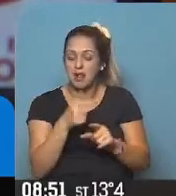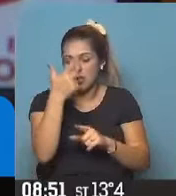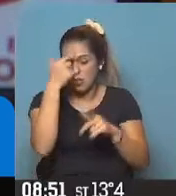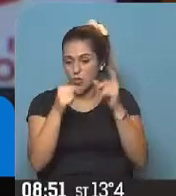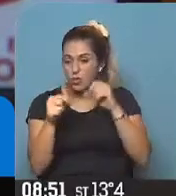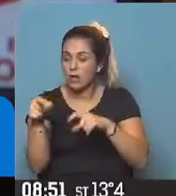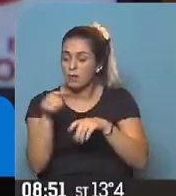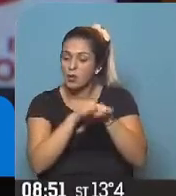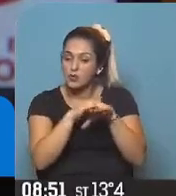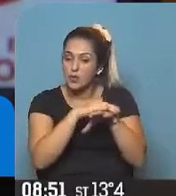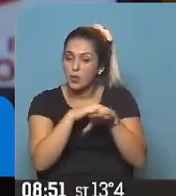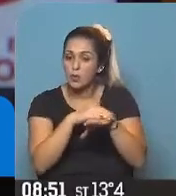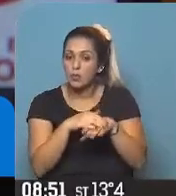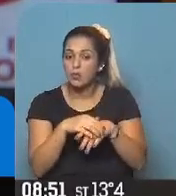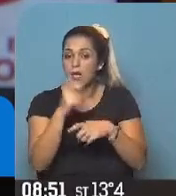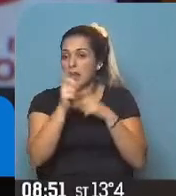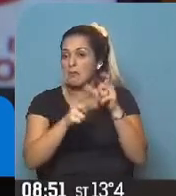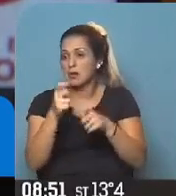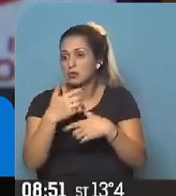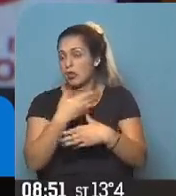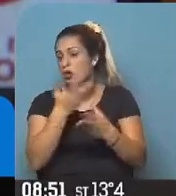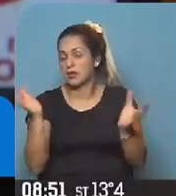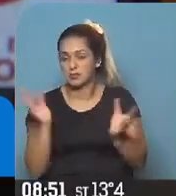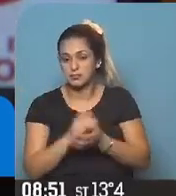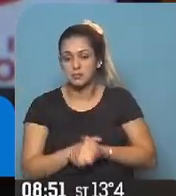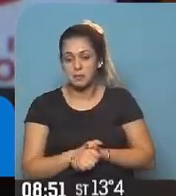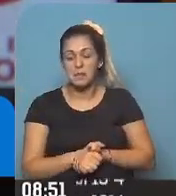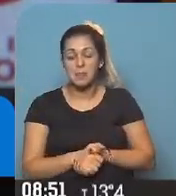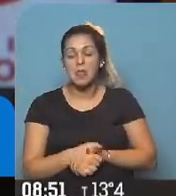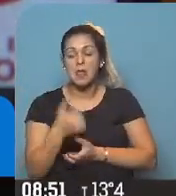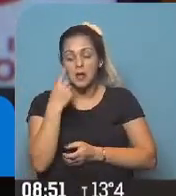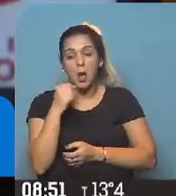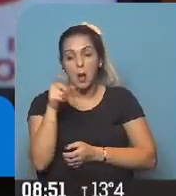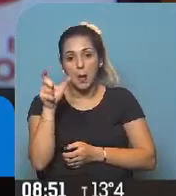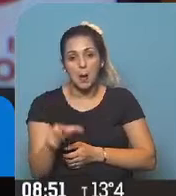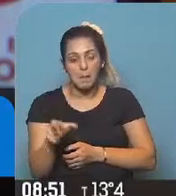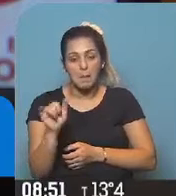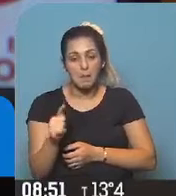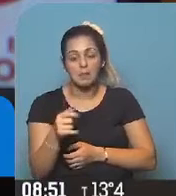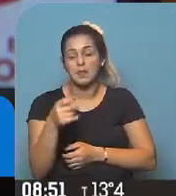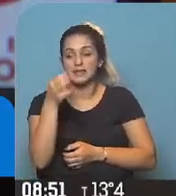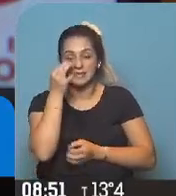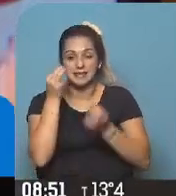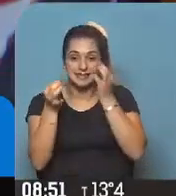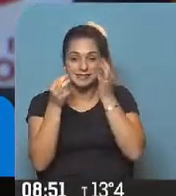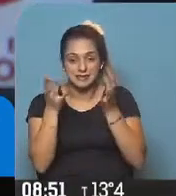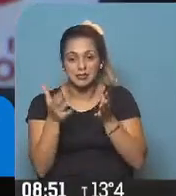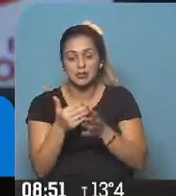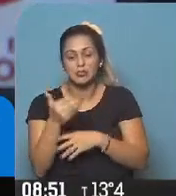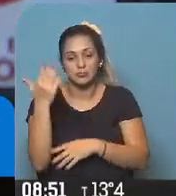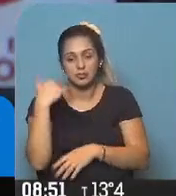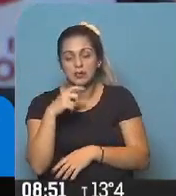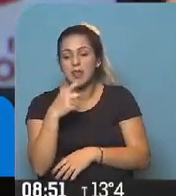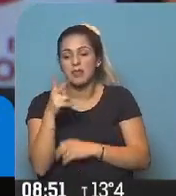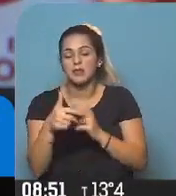puede inclusive curar a gente de la zona. Bueno, y este hombre, de acuerdo a los testimonios de los contemporáneos, era un